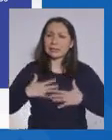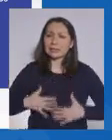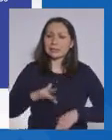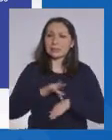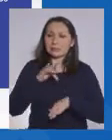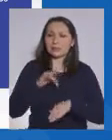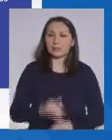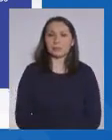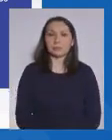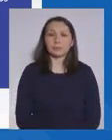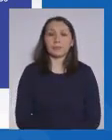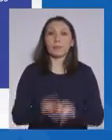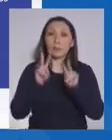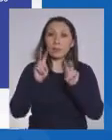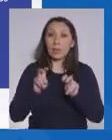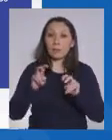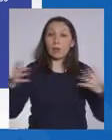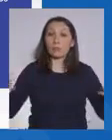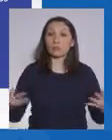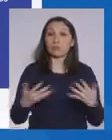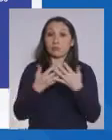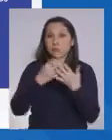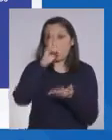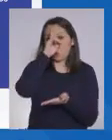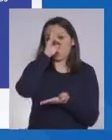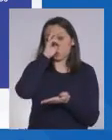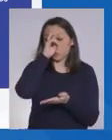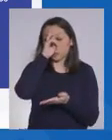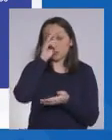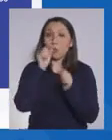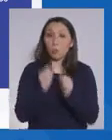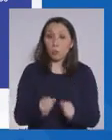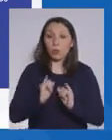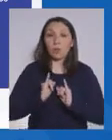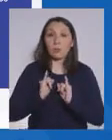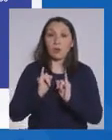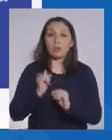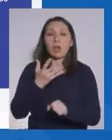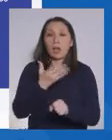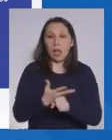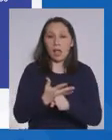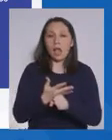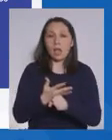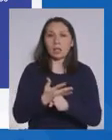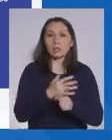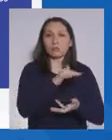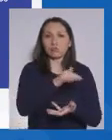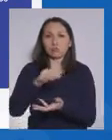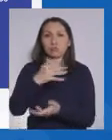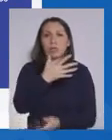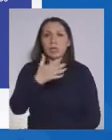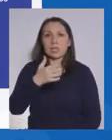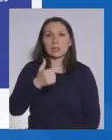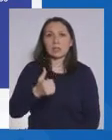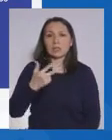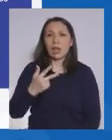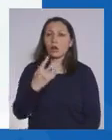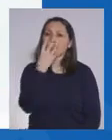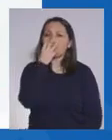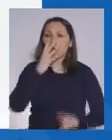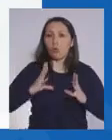crítico y en relación a la red integral de salud de podemos informar que tenemos disponibles 568